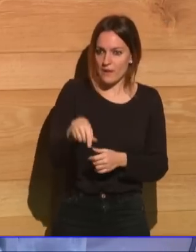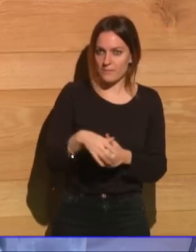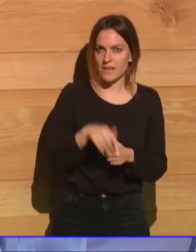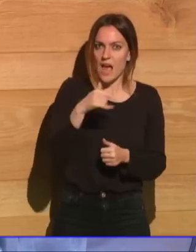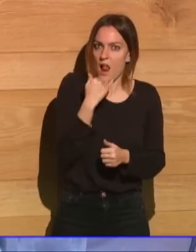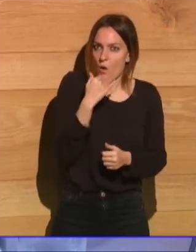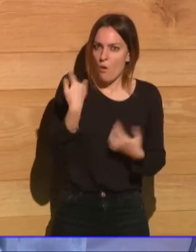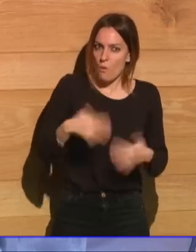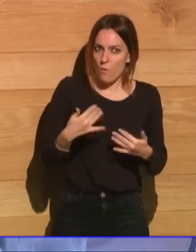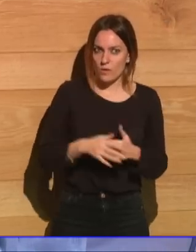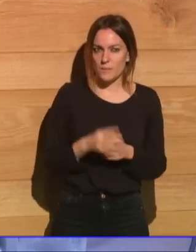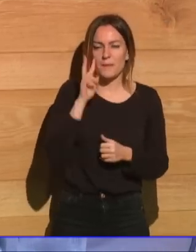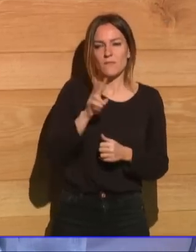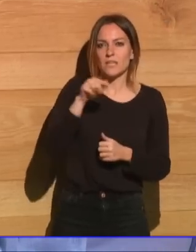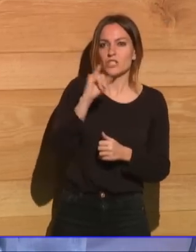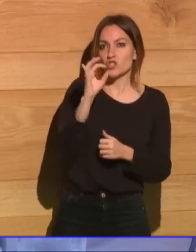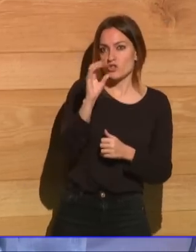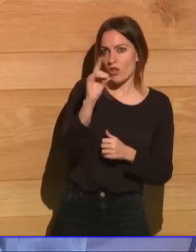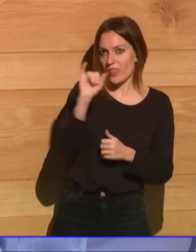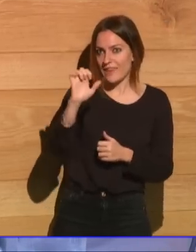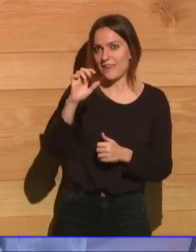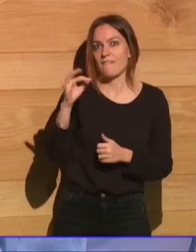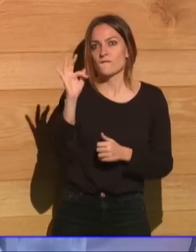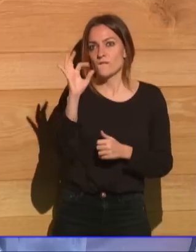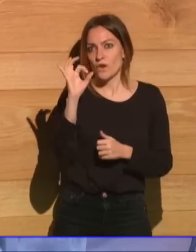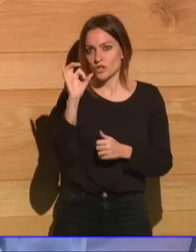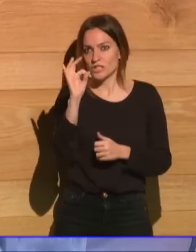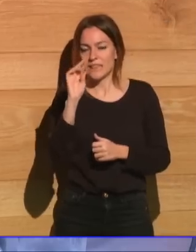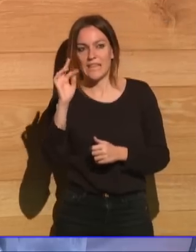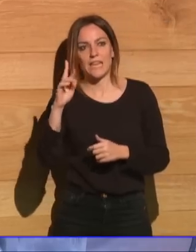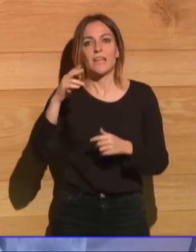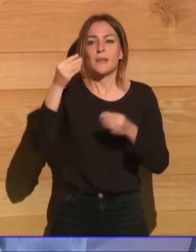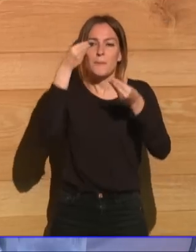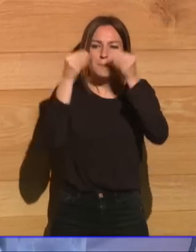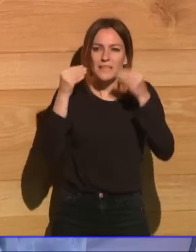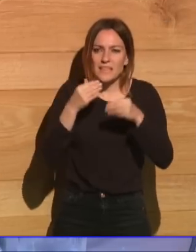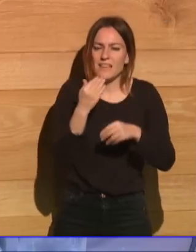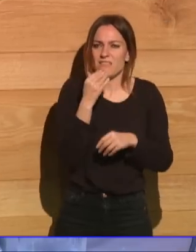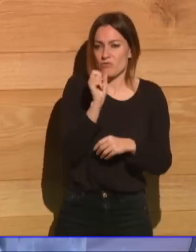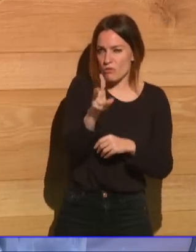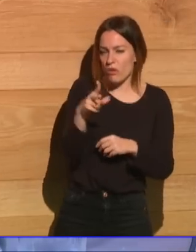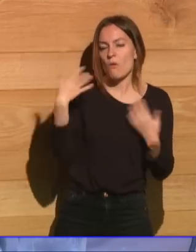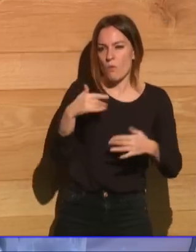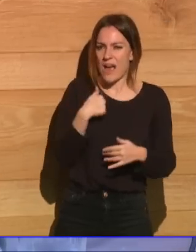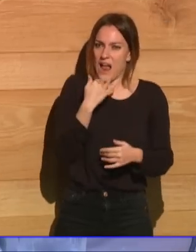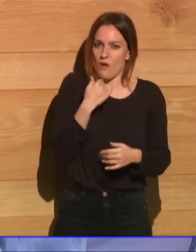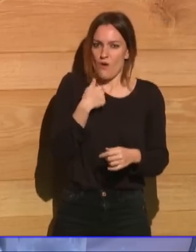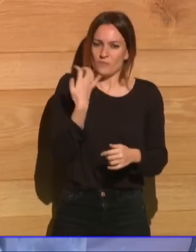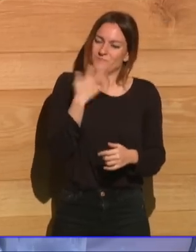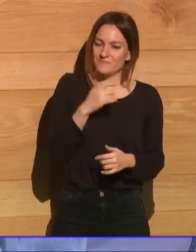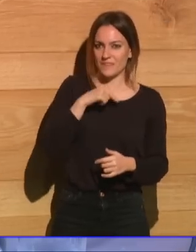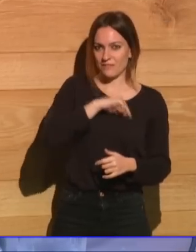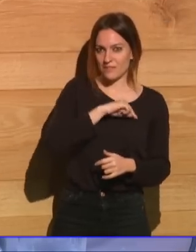sea, ver a Jodie Foster pintándose la cara con 12 años es una sensación muy extraña. Bueno, Muy- acababa de hacer Taxi Driver, que era